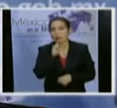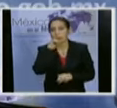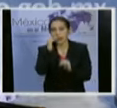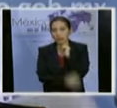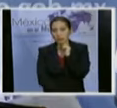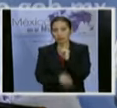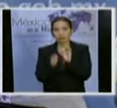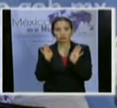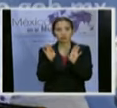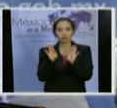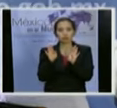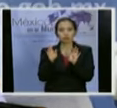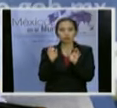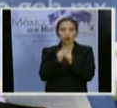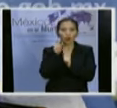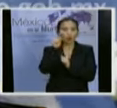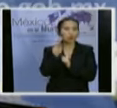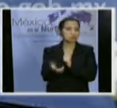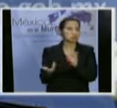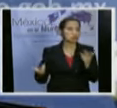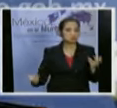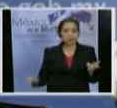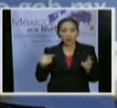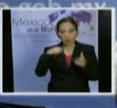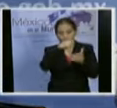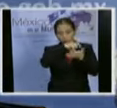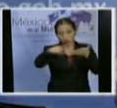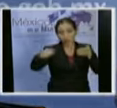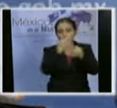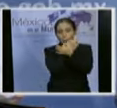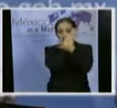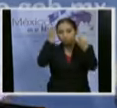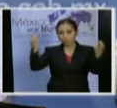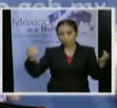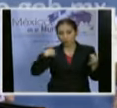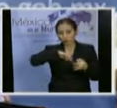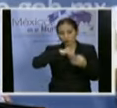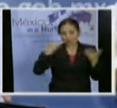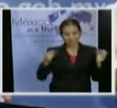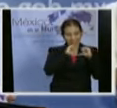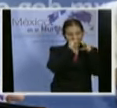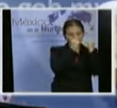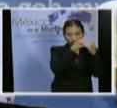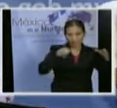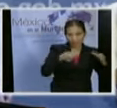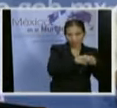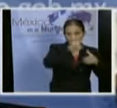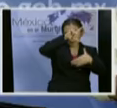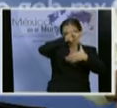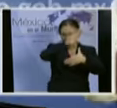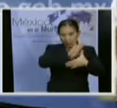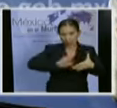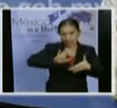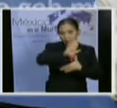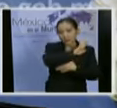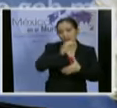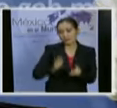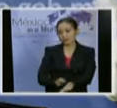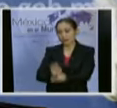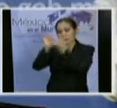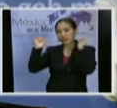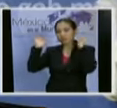con una, digamos, párrafo de una declaración que hicimos las organizaciones de América Latina ante